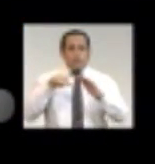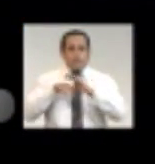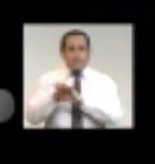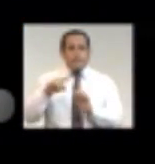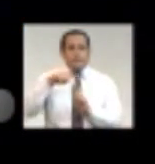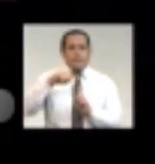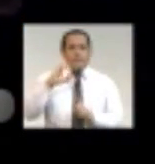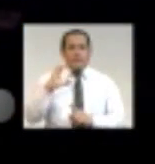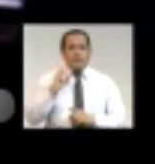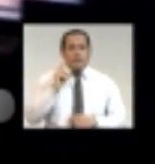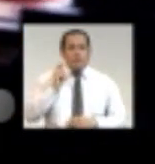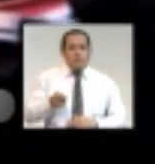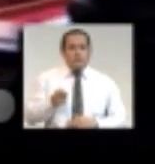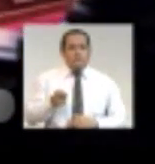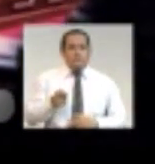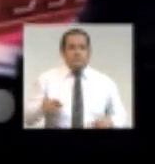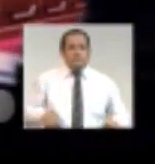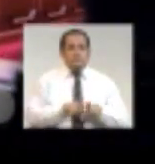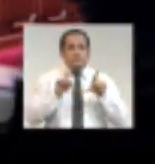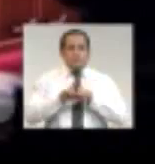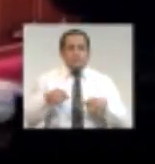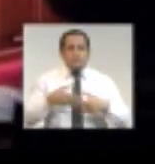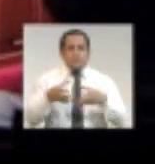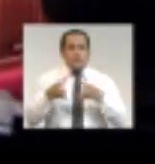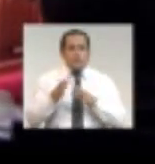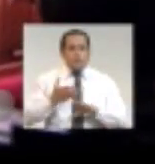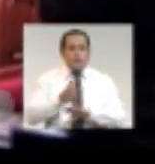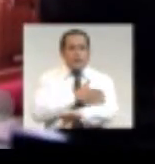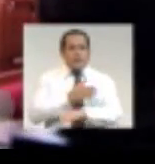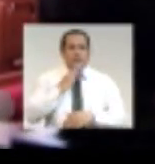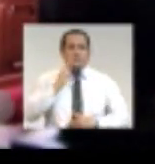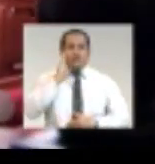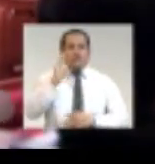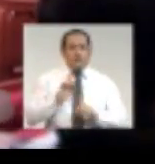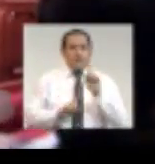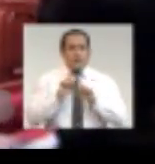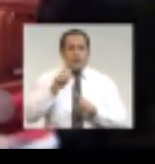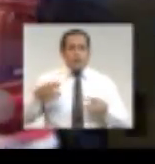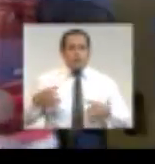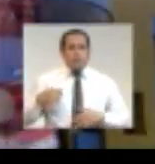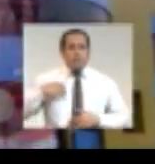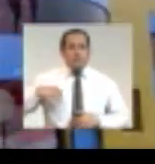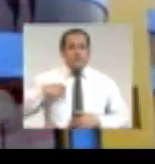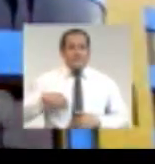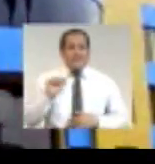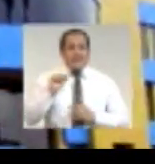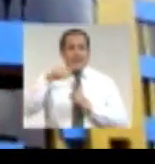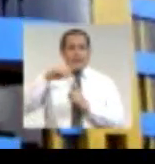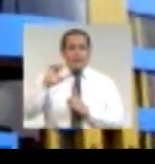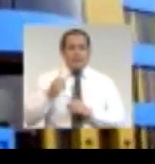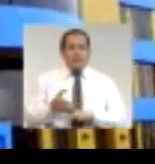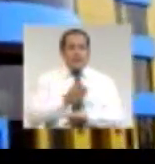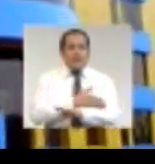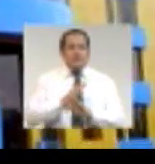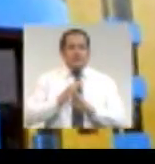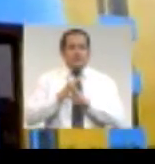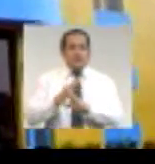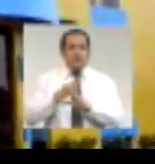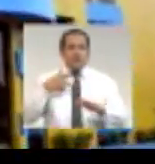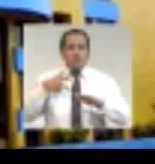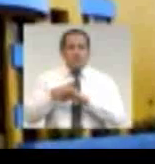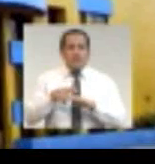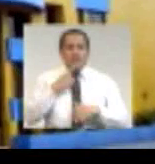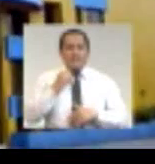el Tribunal Constitucional, institución que dispuso que la Municipalidad Distrital de Ate se abstenga